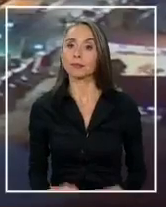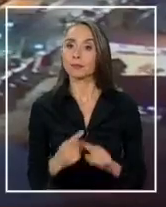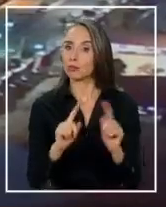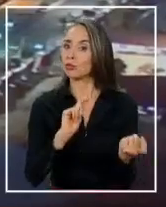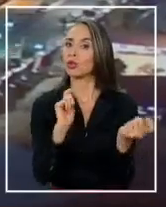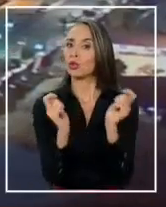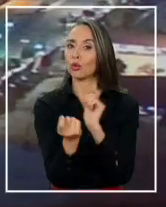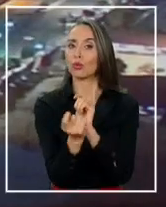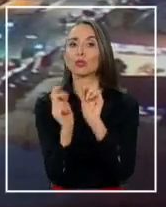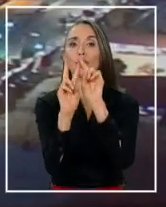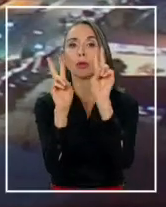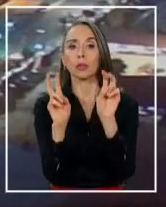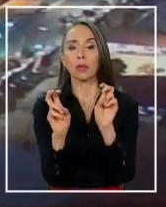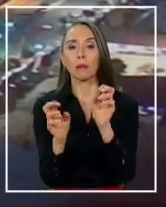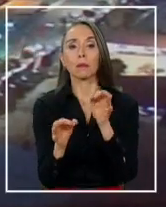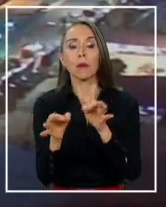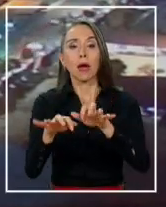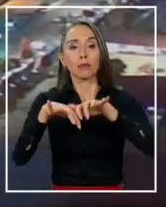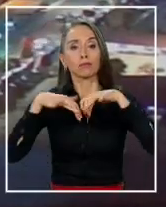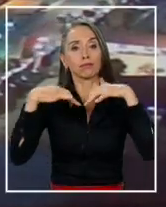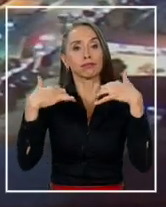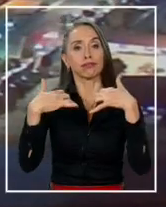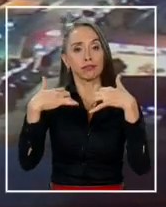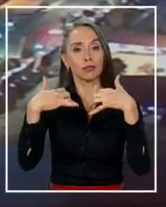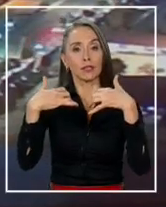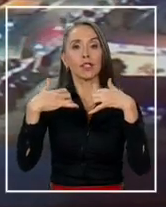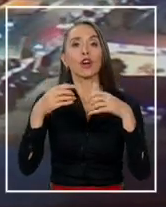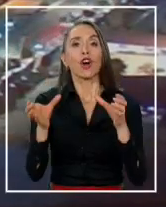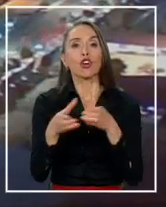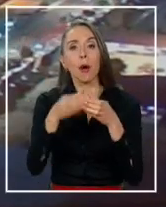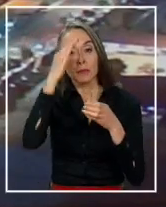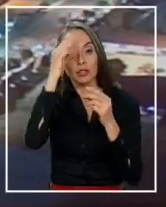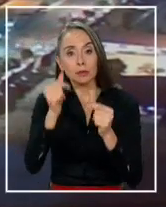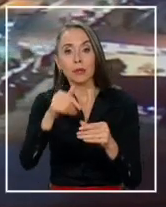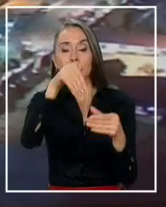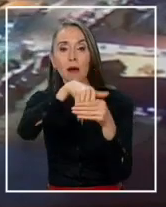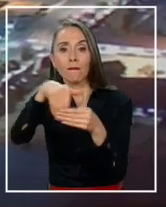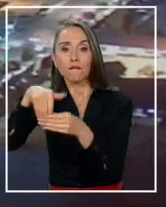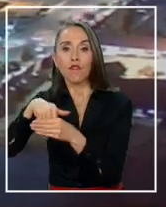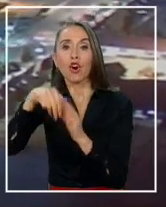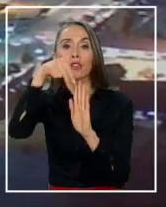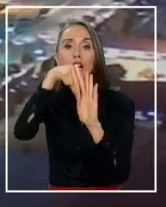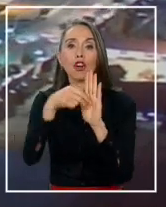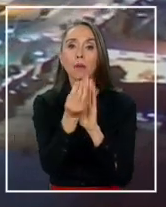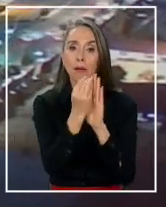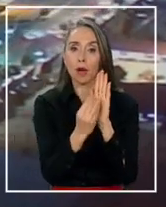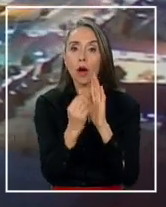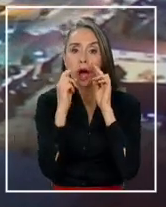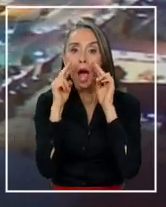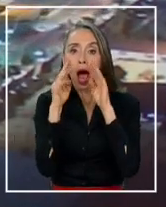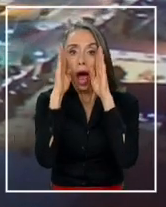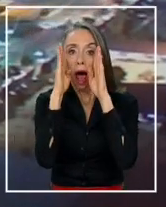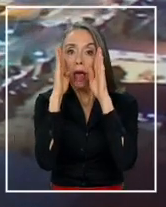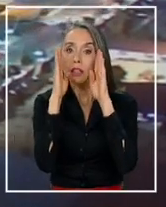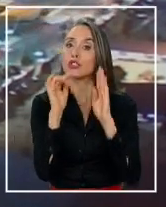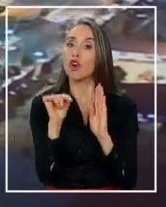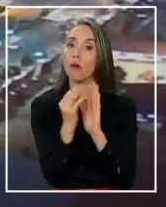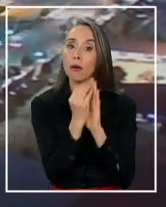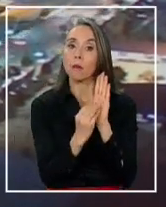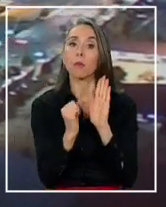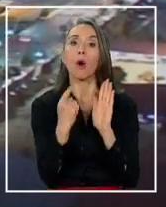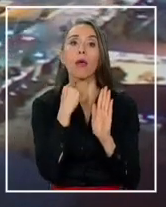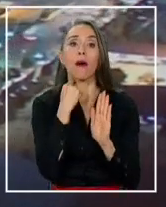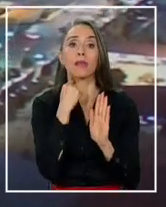Cambiamos completamente de tema porque el pleno de la comisión experta continúa votando las normas y pongan mucha atención porque las de hoy podrían